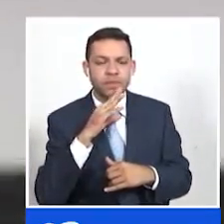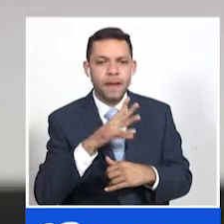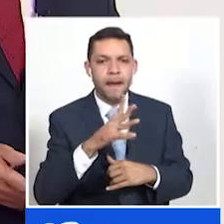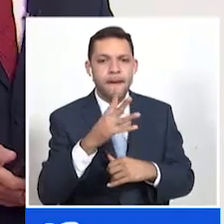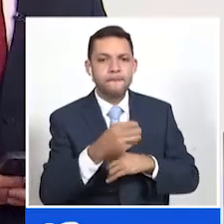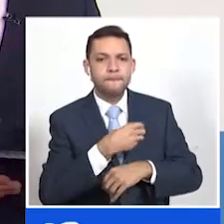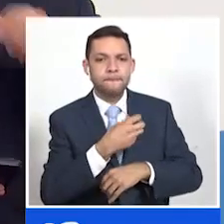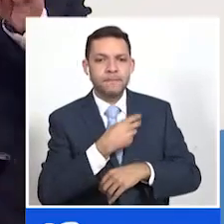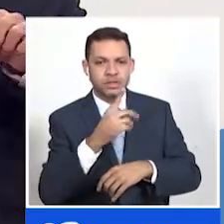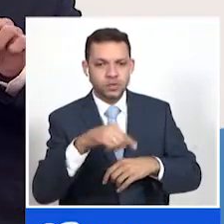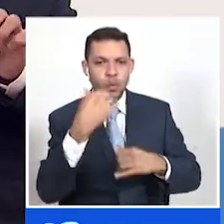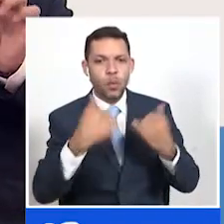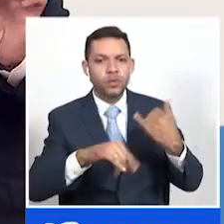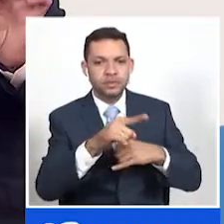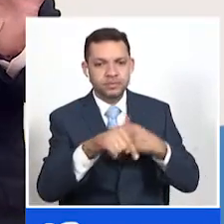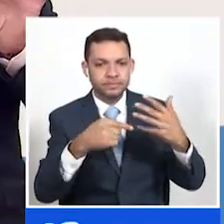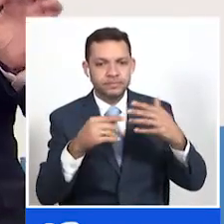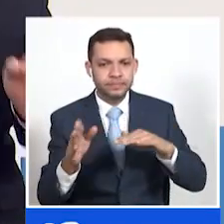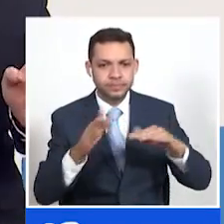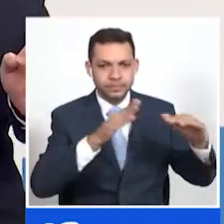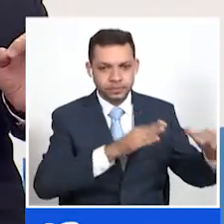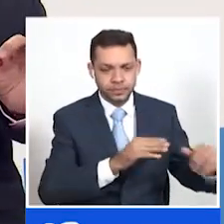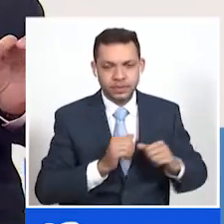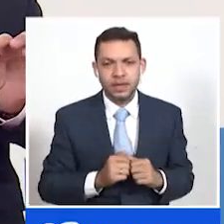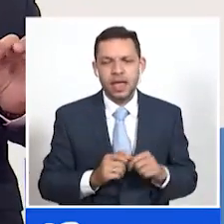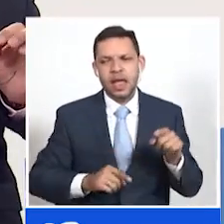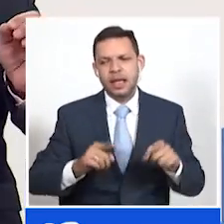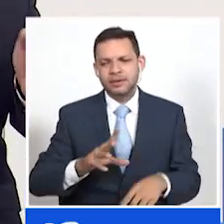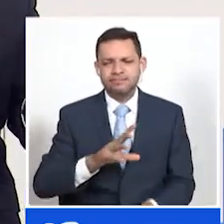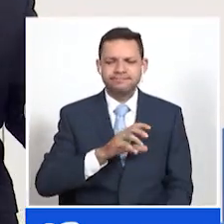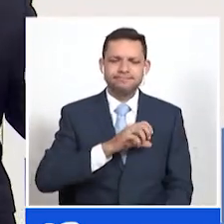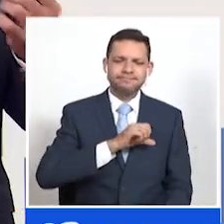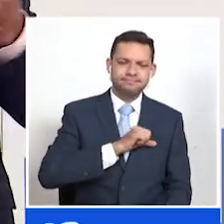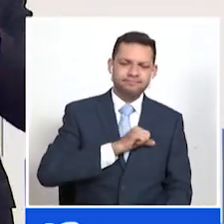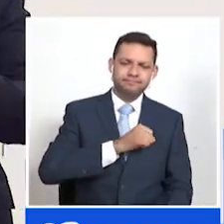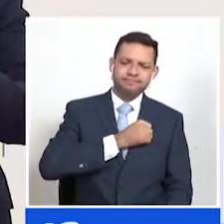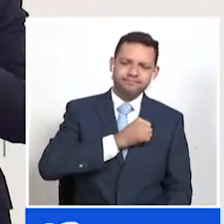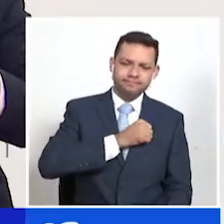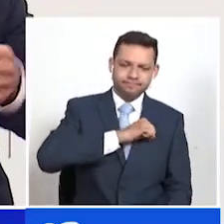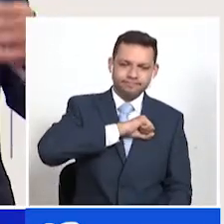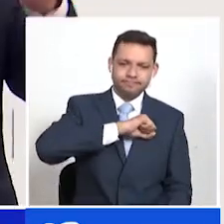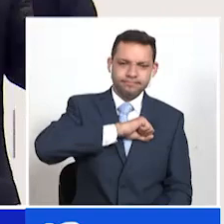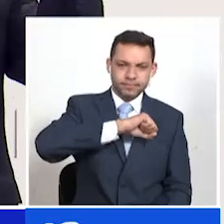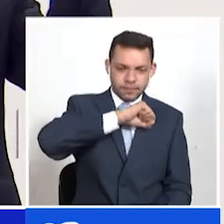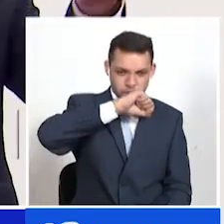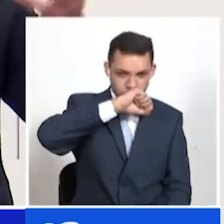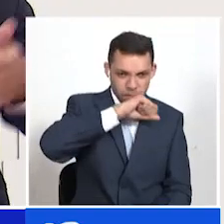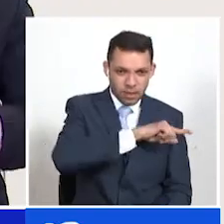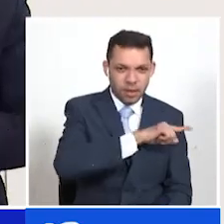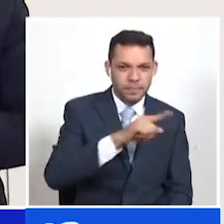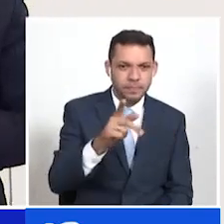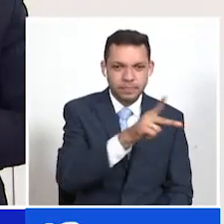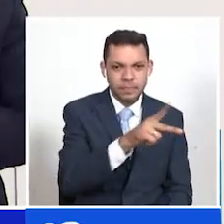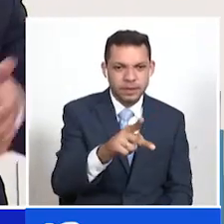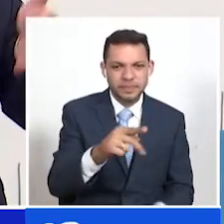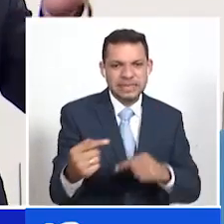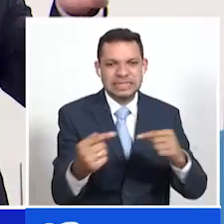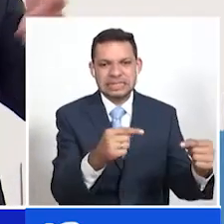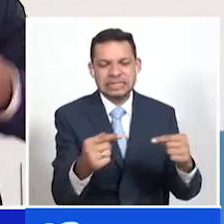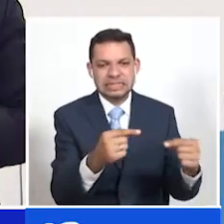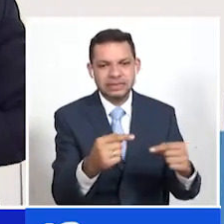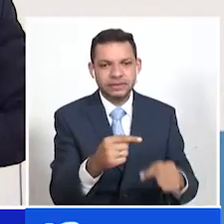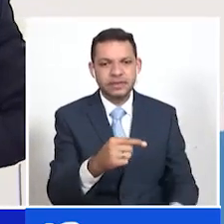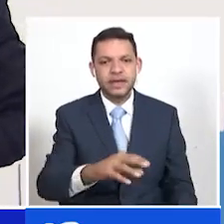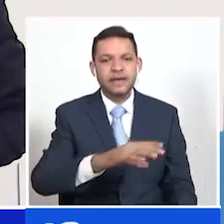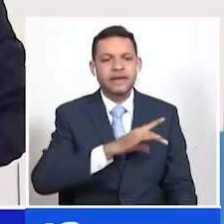Pasto. Bueno, para finalizar, un tema es el descontento que puede haber de los aficionados en relación con los equipos. Hubo pedreas para el bus del Cali, que a esta